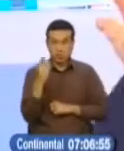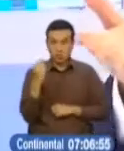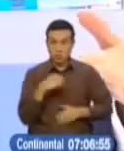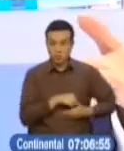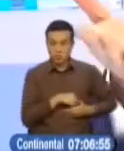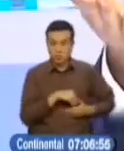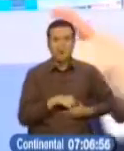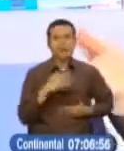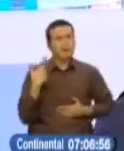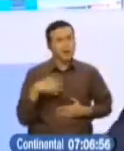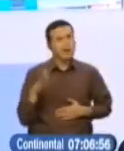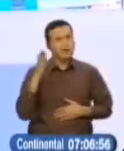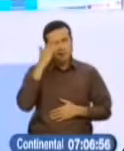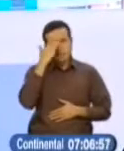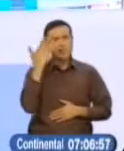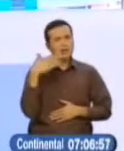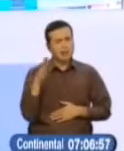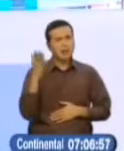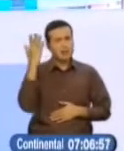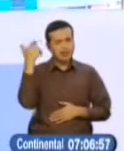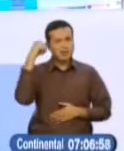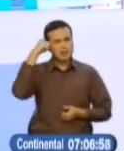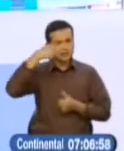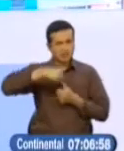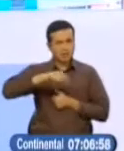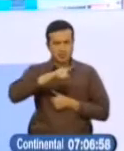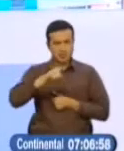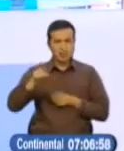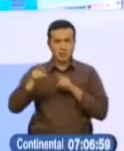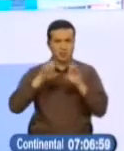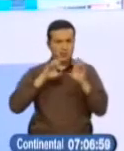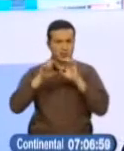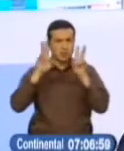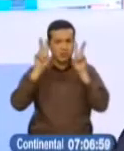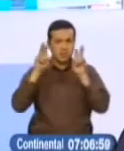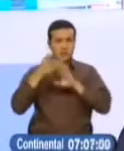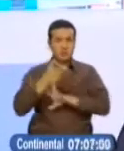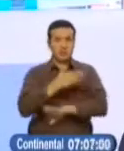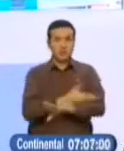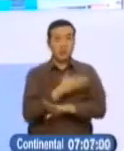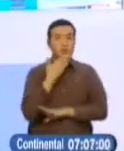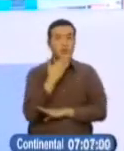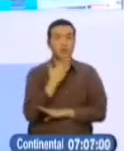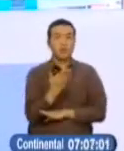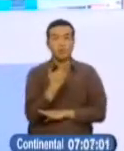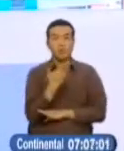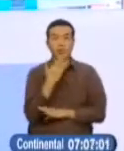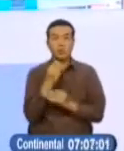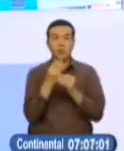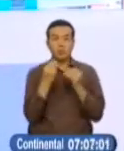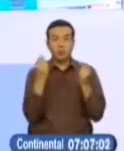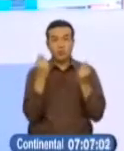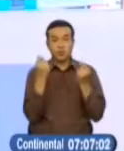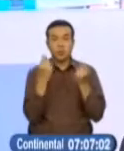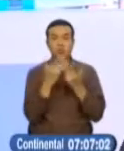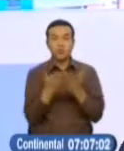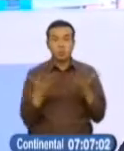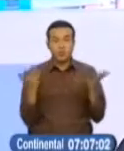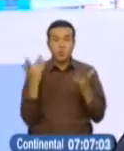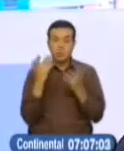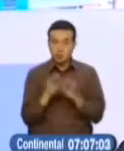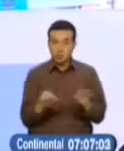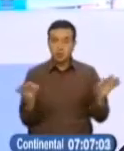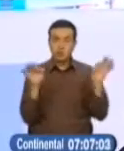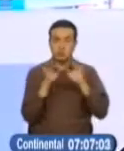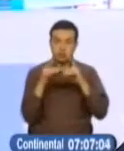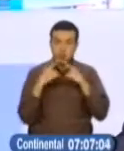bolsillo. Y esto ya pasó y lo hemos conversado, Carlos, en este mismo set, cuando hablábamos de las devaluaciones importantísimas que se están dando y que se deberían